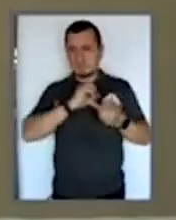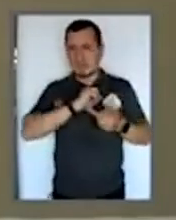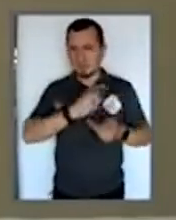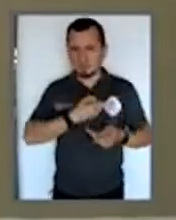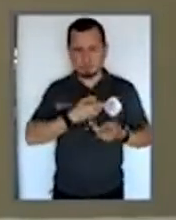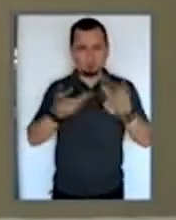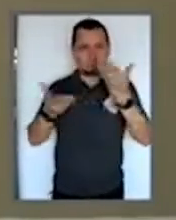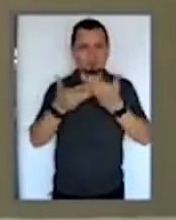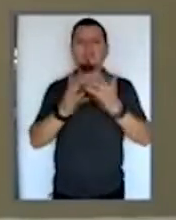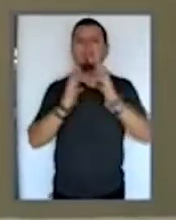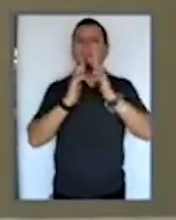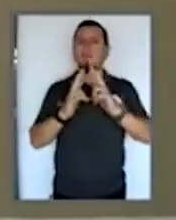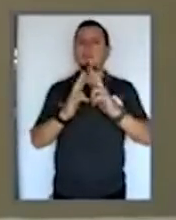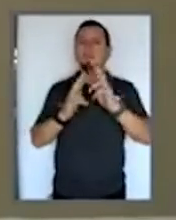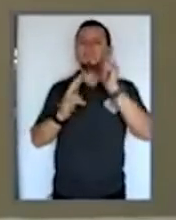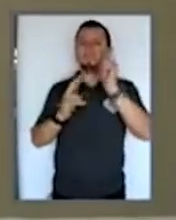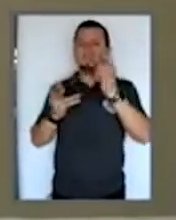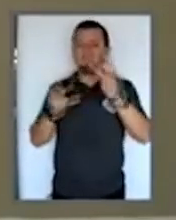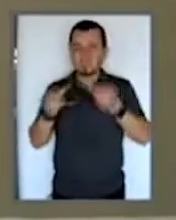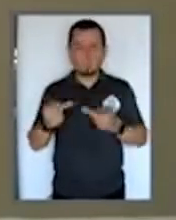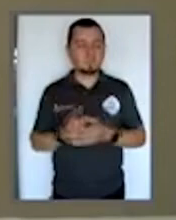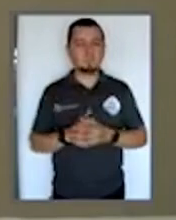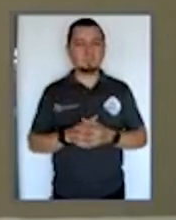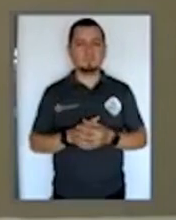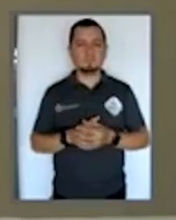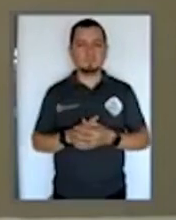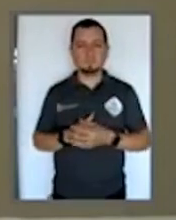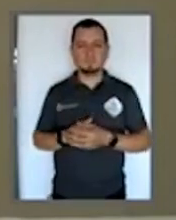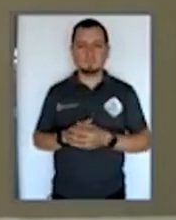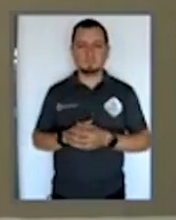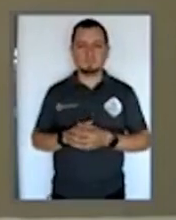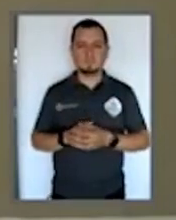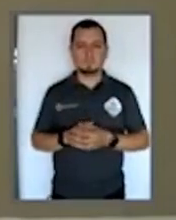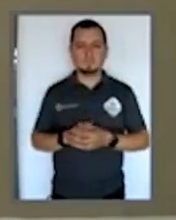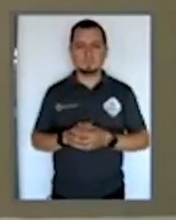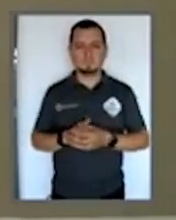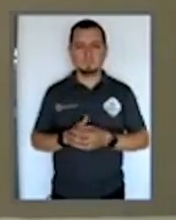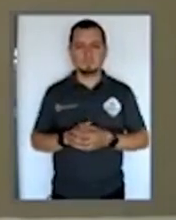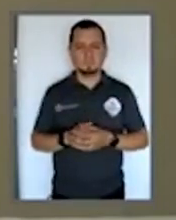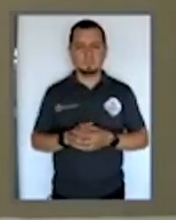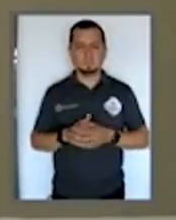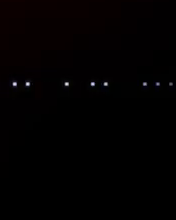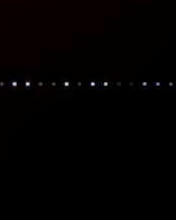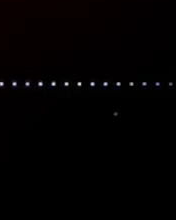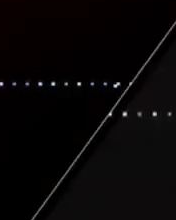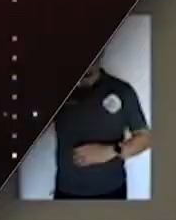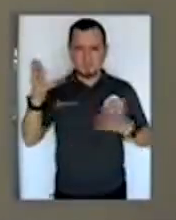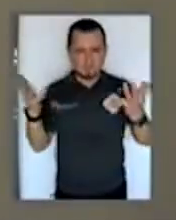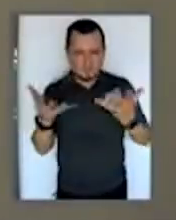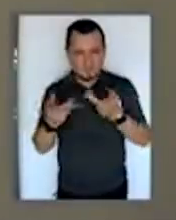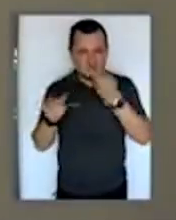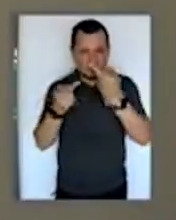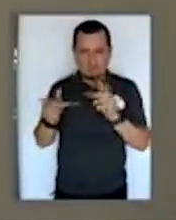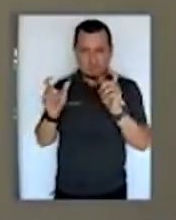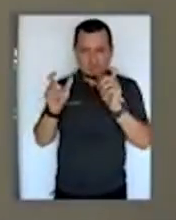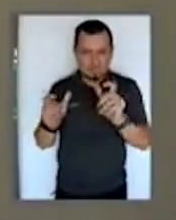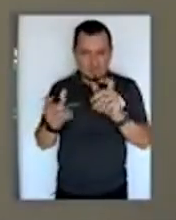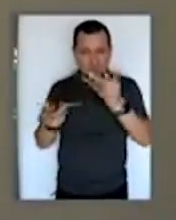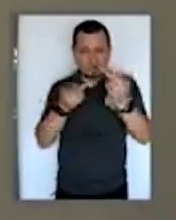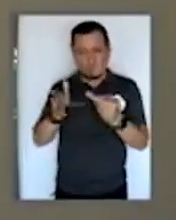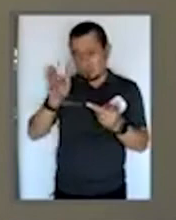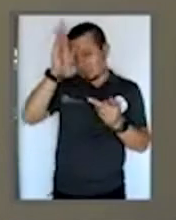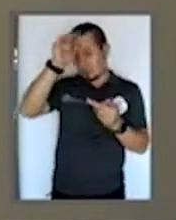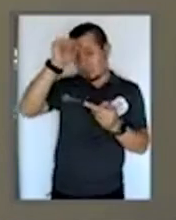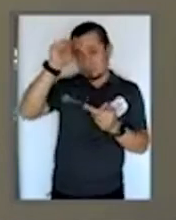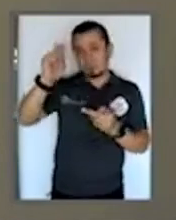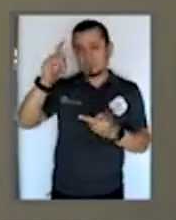habilitará un portal donde se podrá descargar una carta-compromiso a las medidas que es obligatorio tener firmada a la firma de una